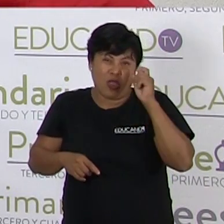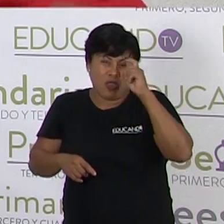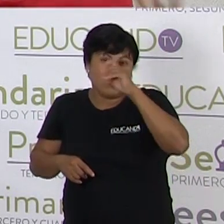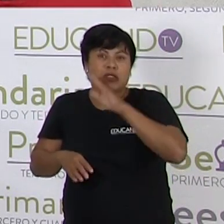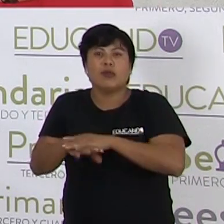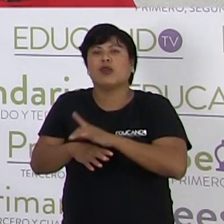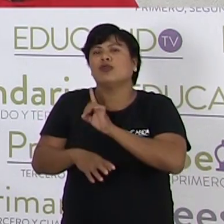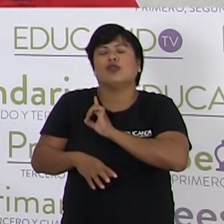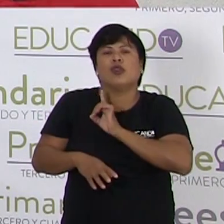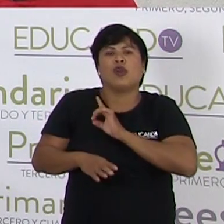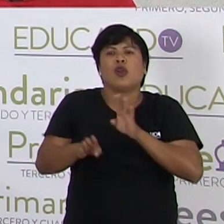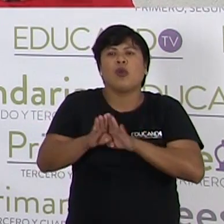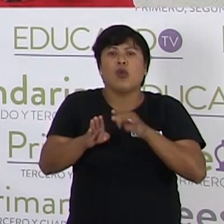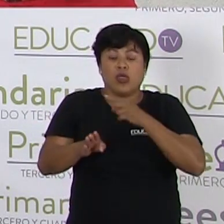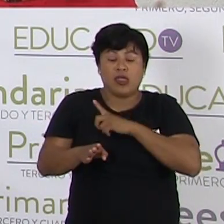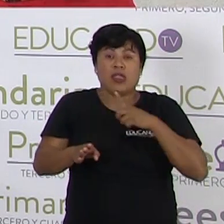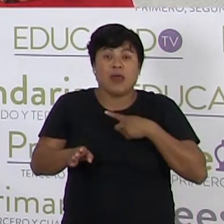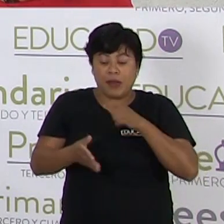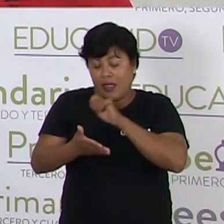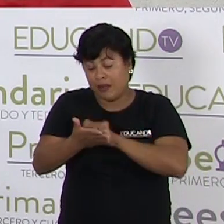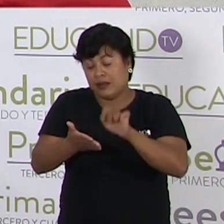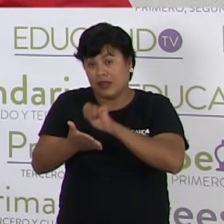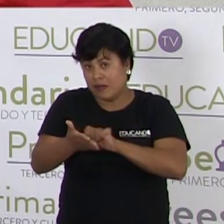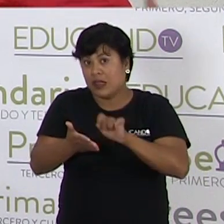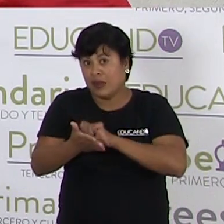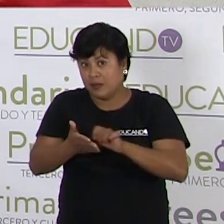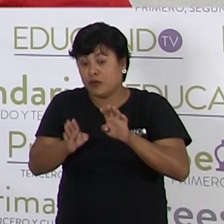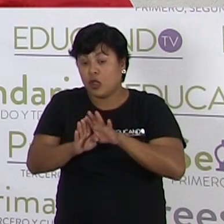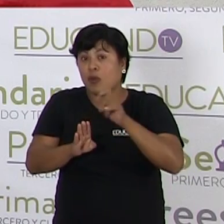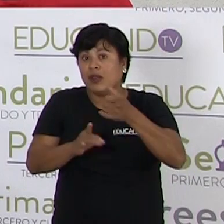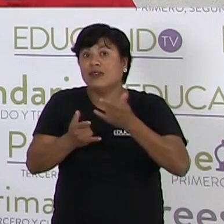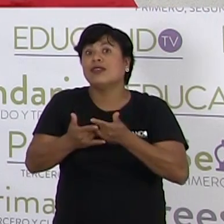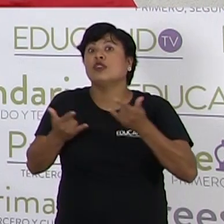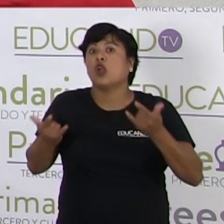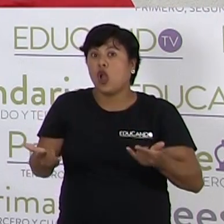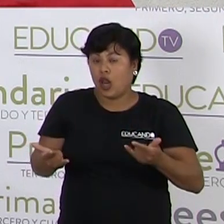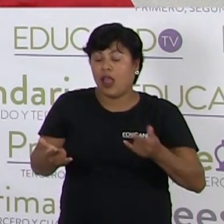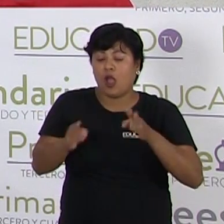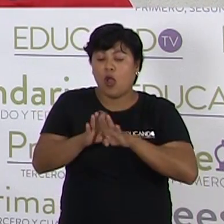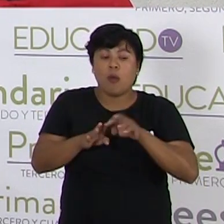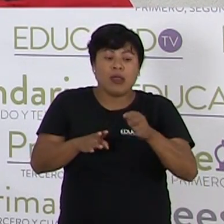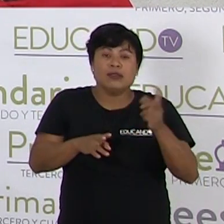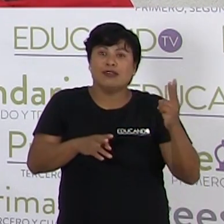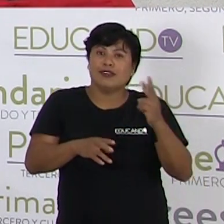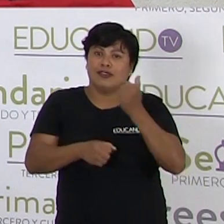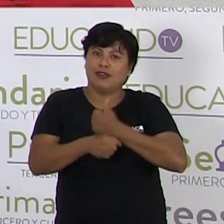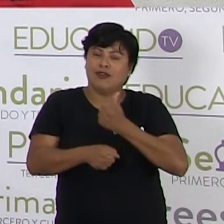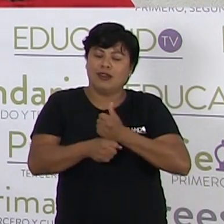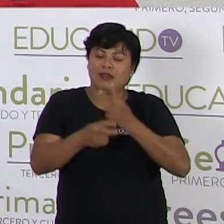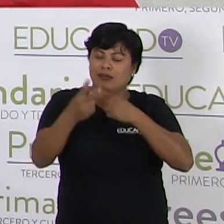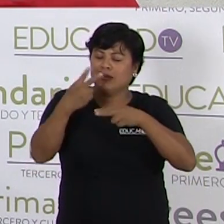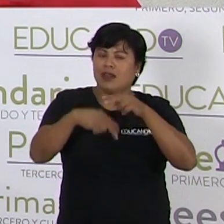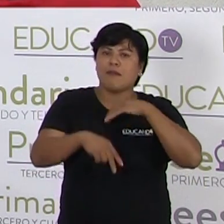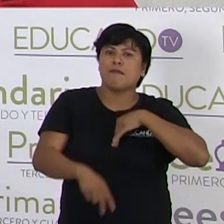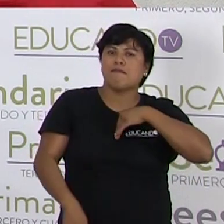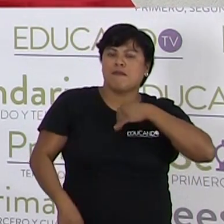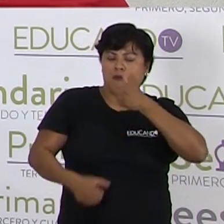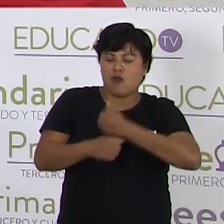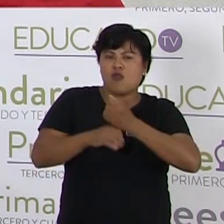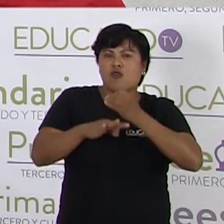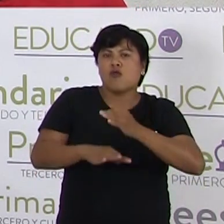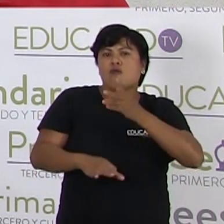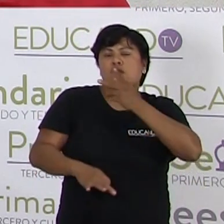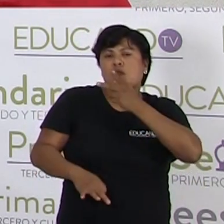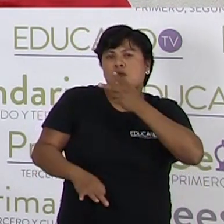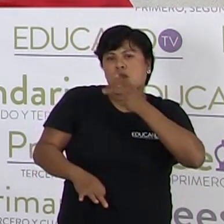de que no solamente tengo que escribir la historia de cómo se conocieron mis abuelos paternos, también cómo